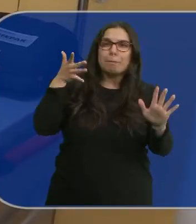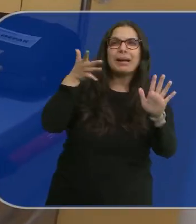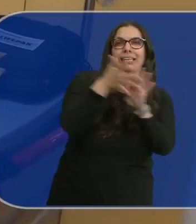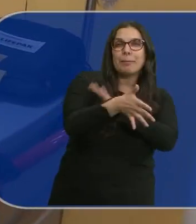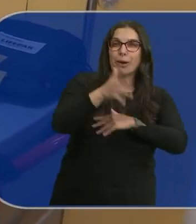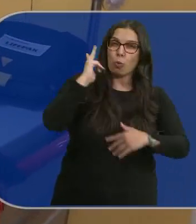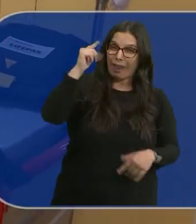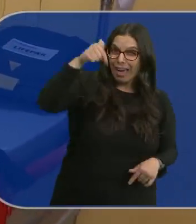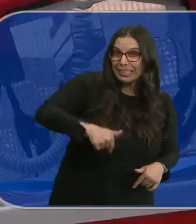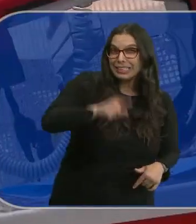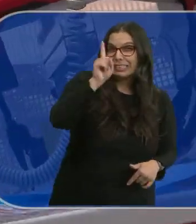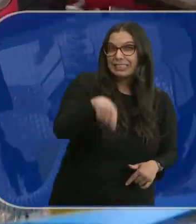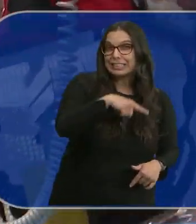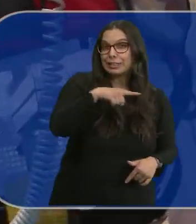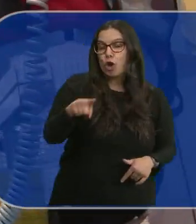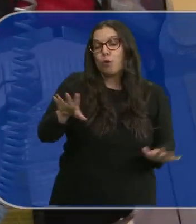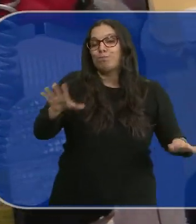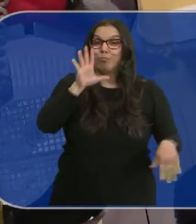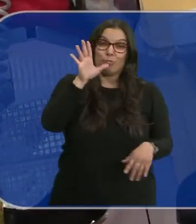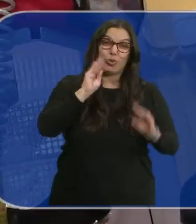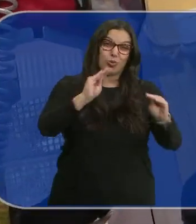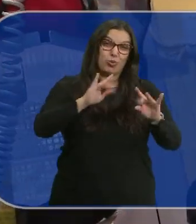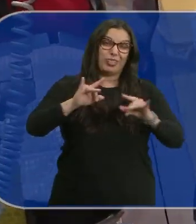acabará jubilándose tan lejos de la suya.